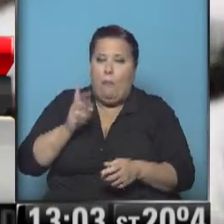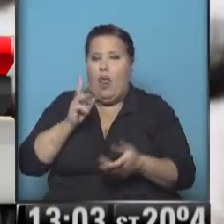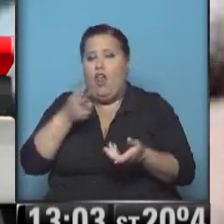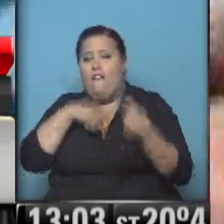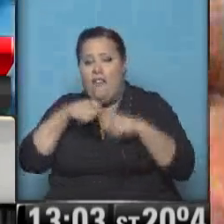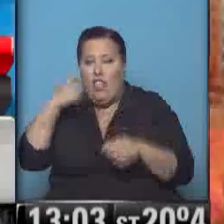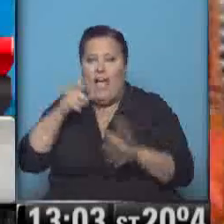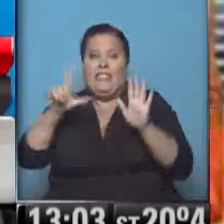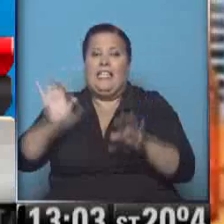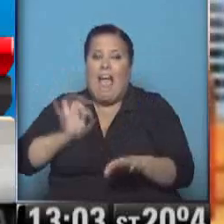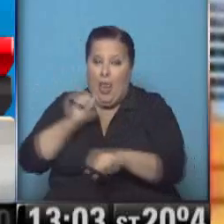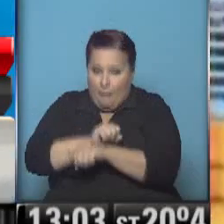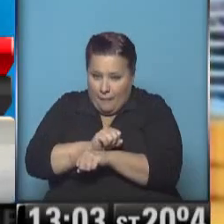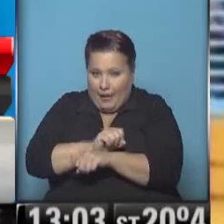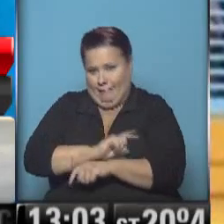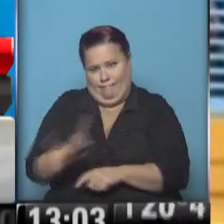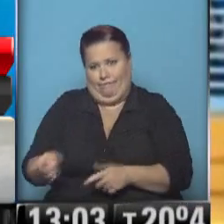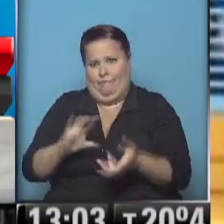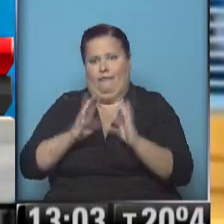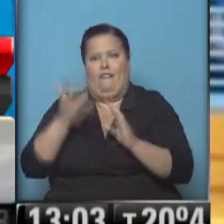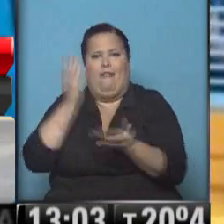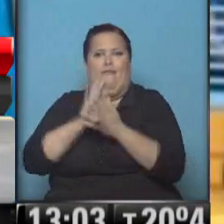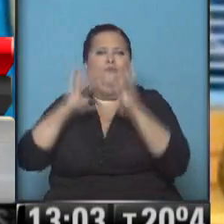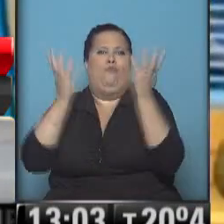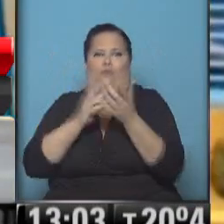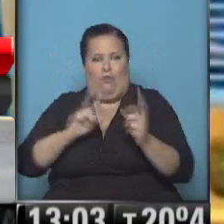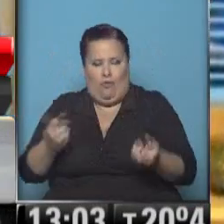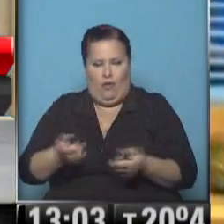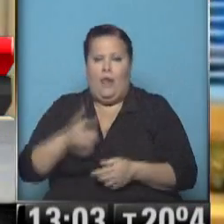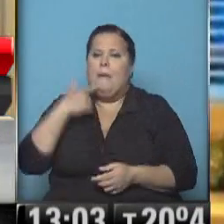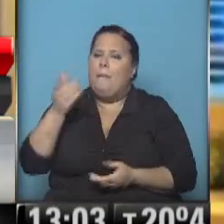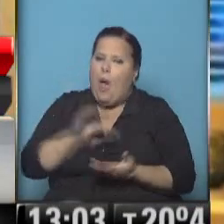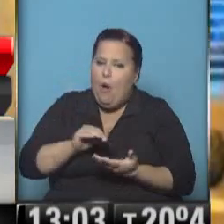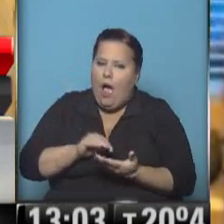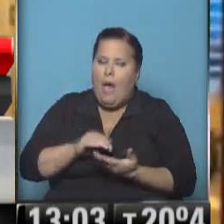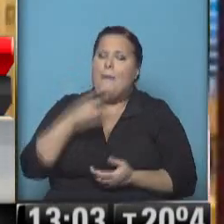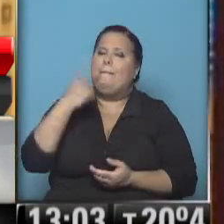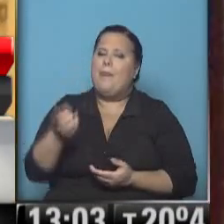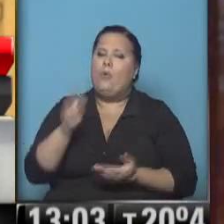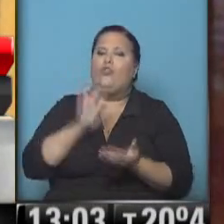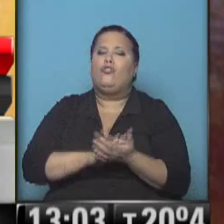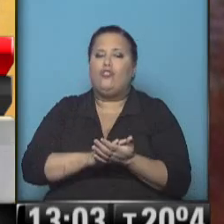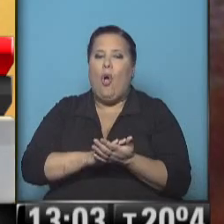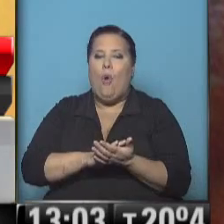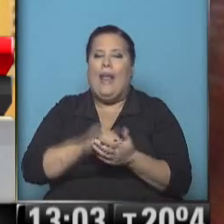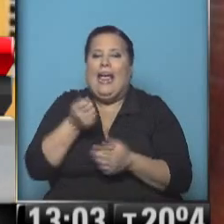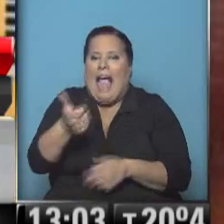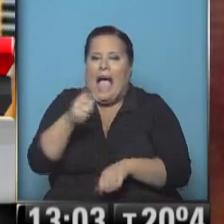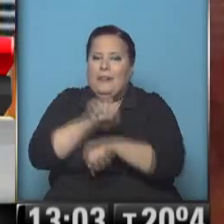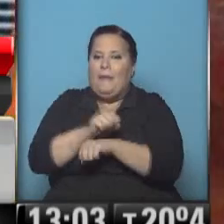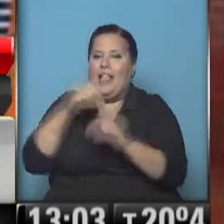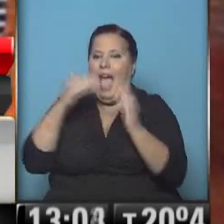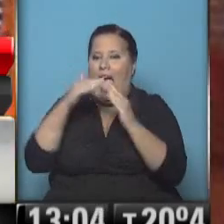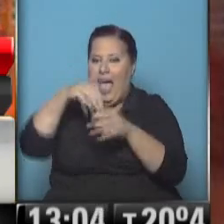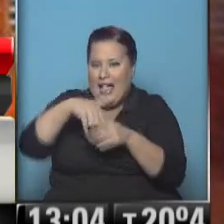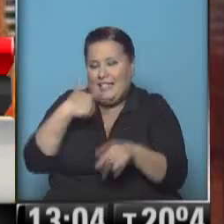con apenas hasta 7 años de prisión en una de las prisiones más duras del mundo. Así que, ¿doctor Soto? Sí. Consultarle a propósito de esta casi prisión domiciliaria,